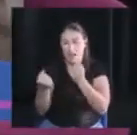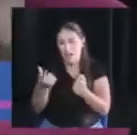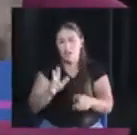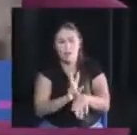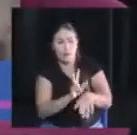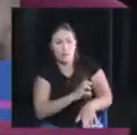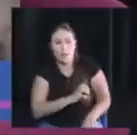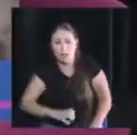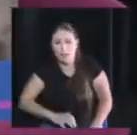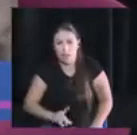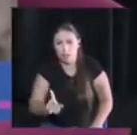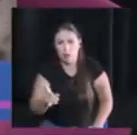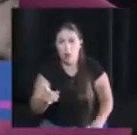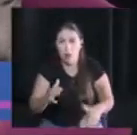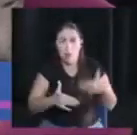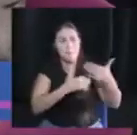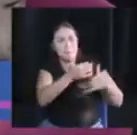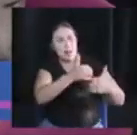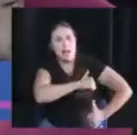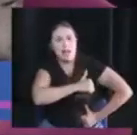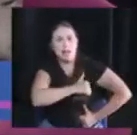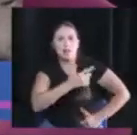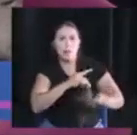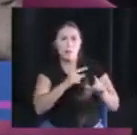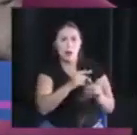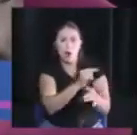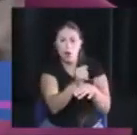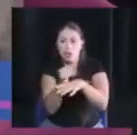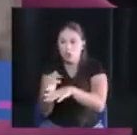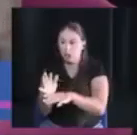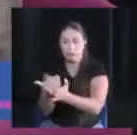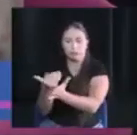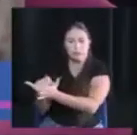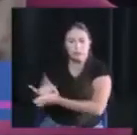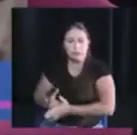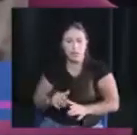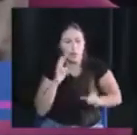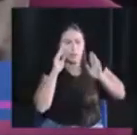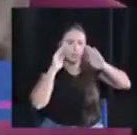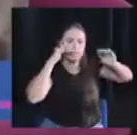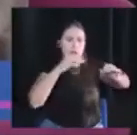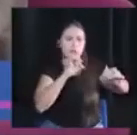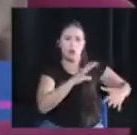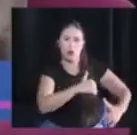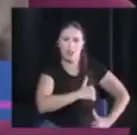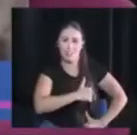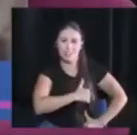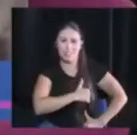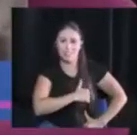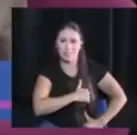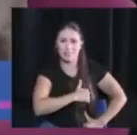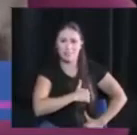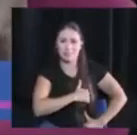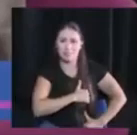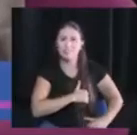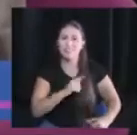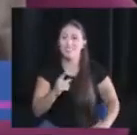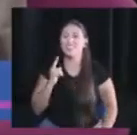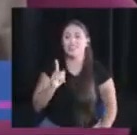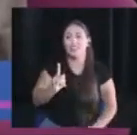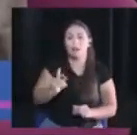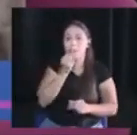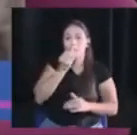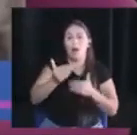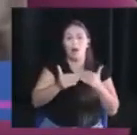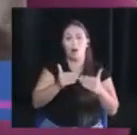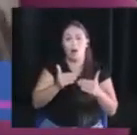ampliarán el ejército y desmantelarán buena parte del resto del Estado. ¿A quién le toca mejorar el Estado? A nosotros,